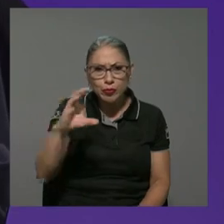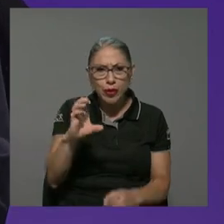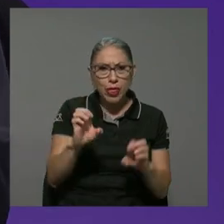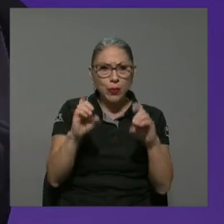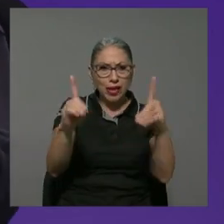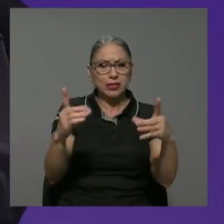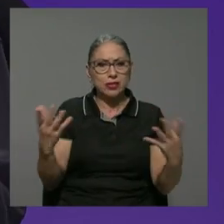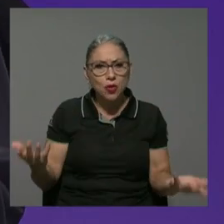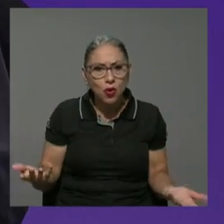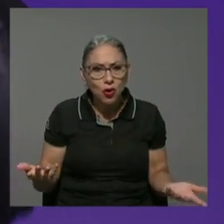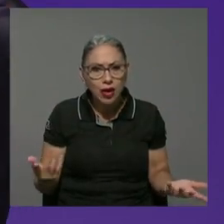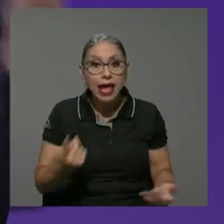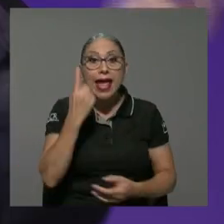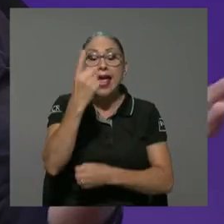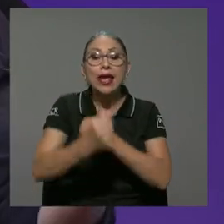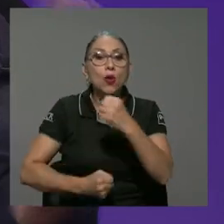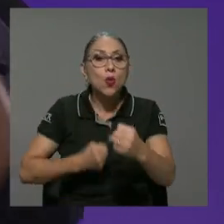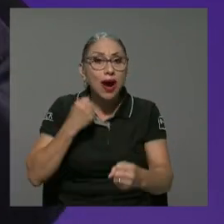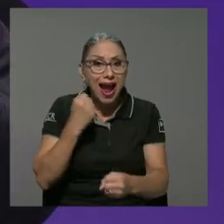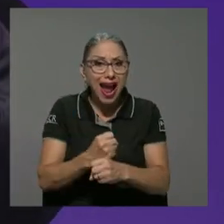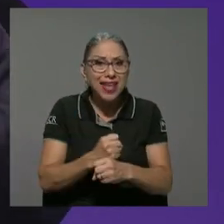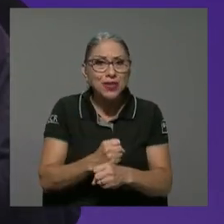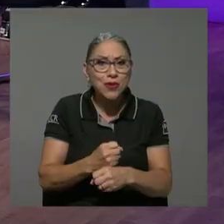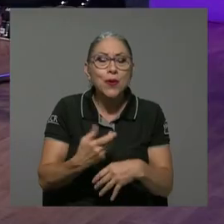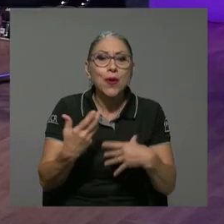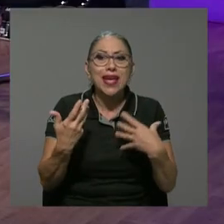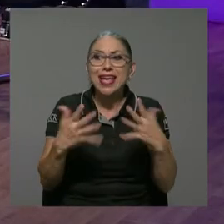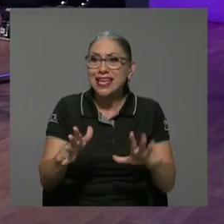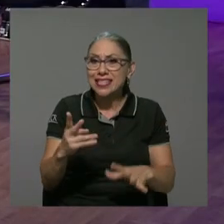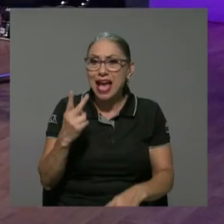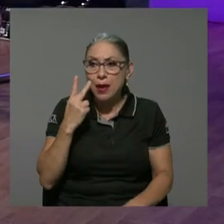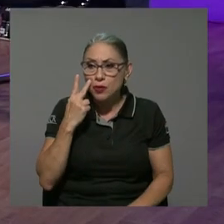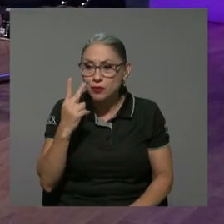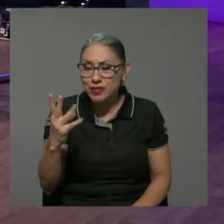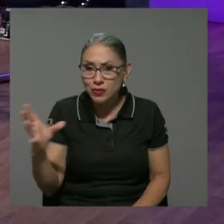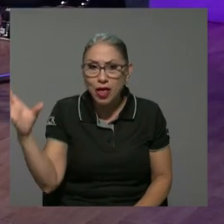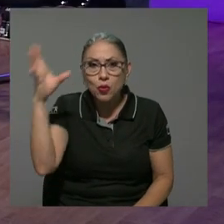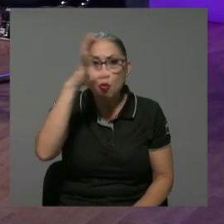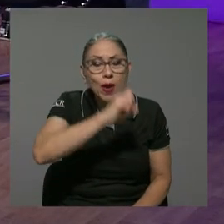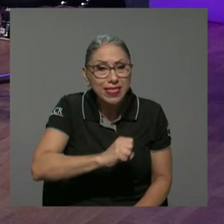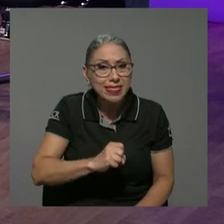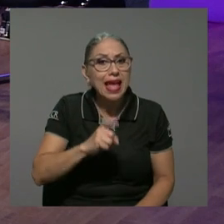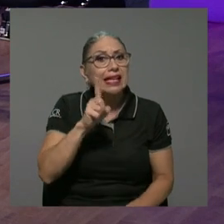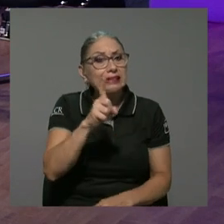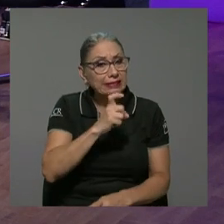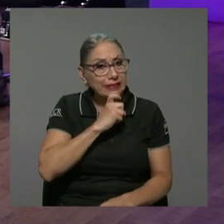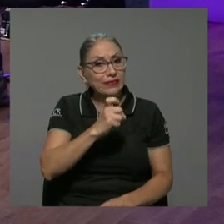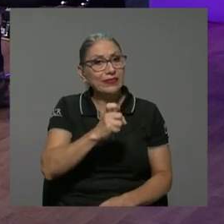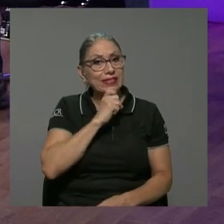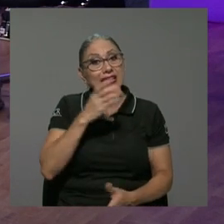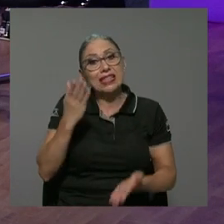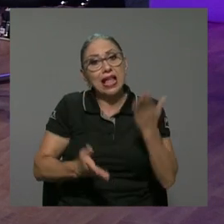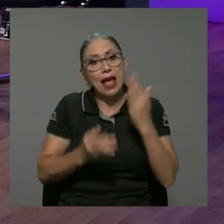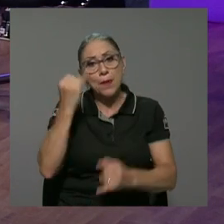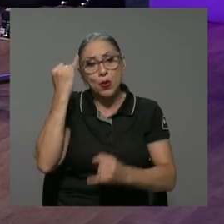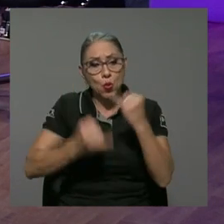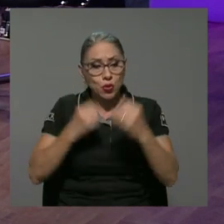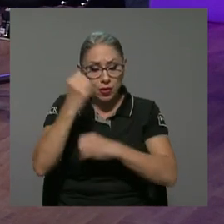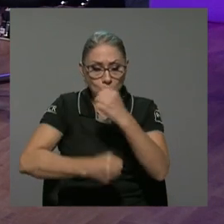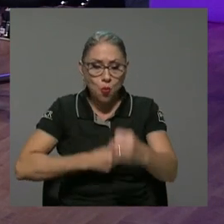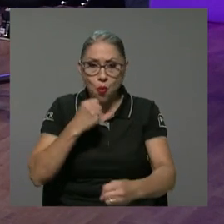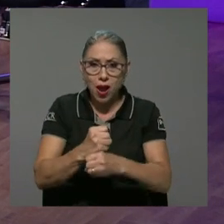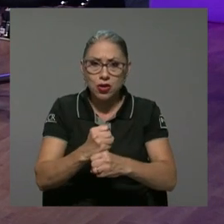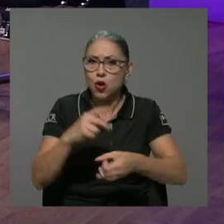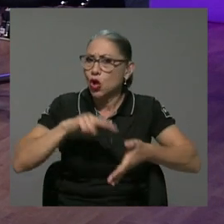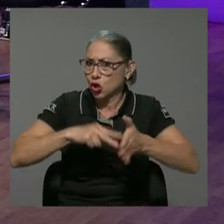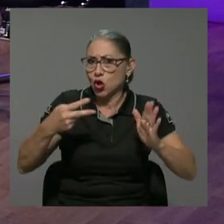un año, como hemos visto ahora, que estábamos hablando, crítico, y tal vez el último año. Yo no estoy diciendo que este haya sido